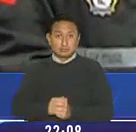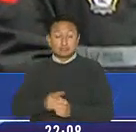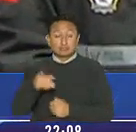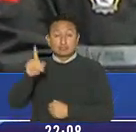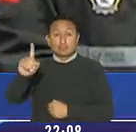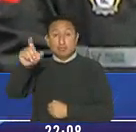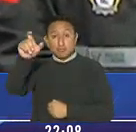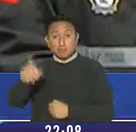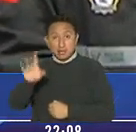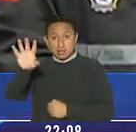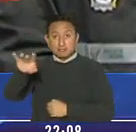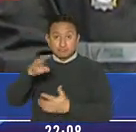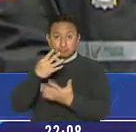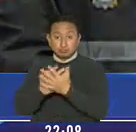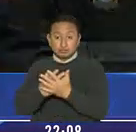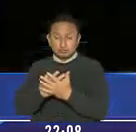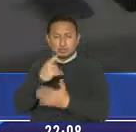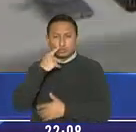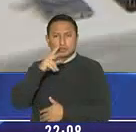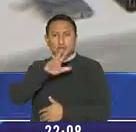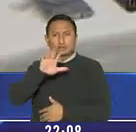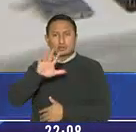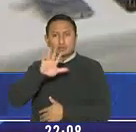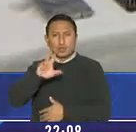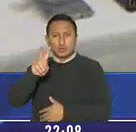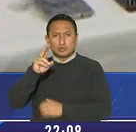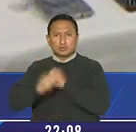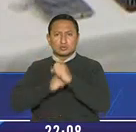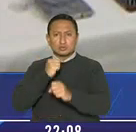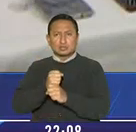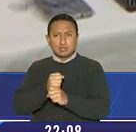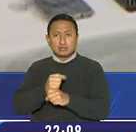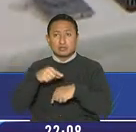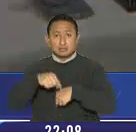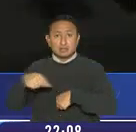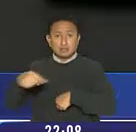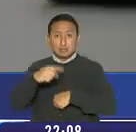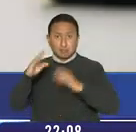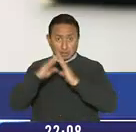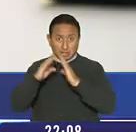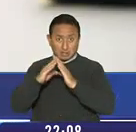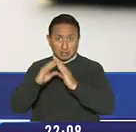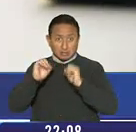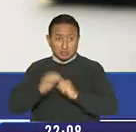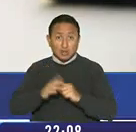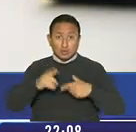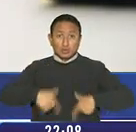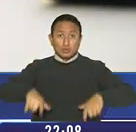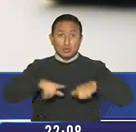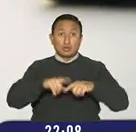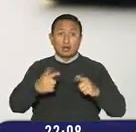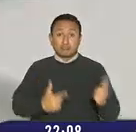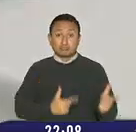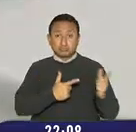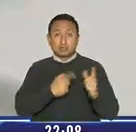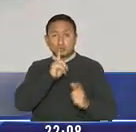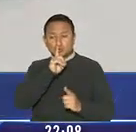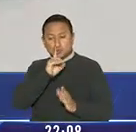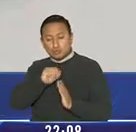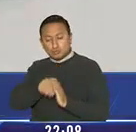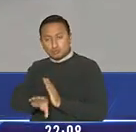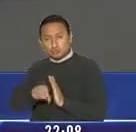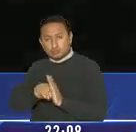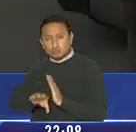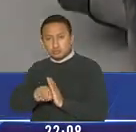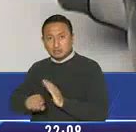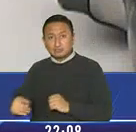detuvieron a un ciudadano de 52 años quien está acusado de prestar su domicilio como centro de acopio de armas de fuego para la